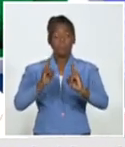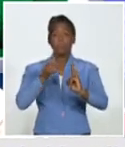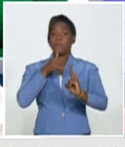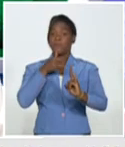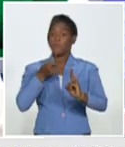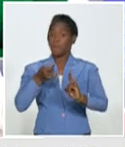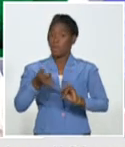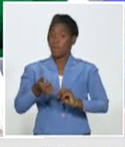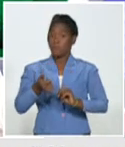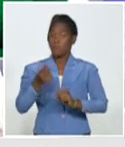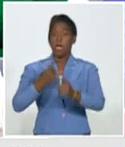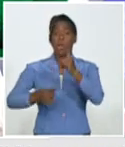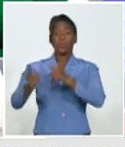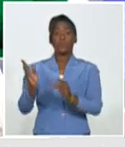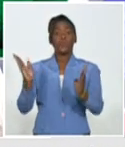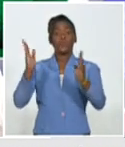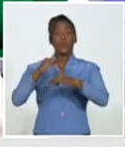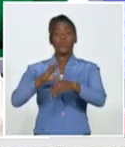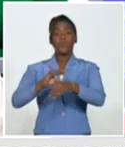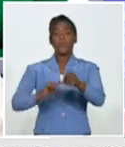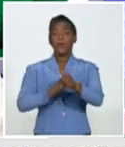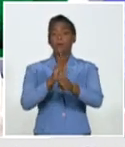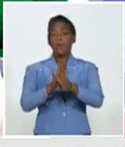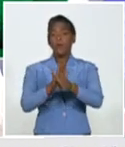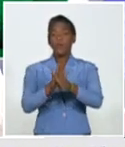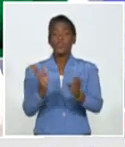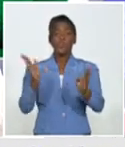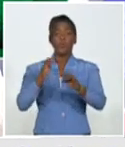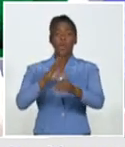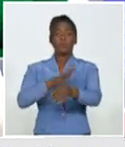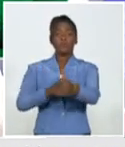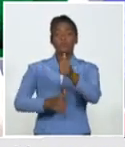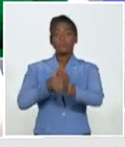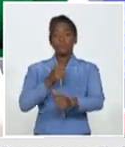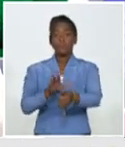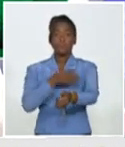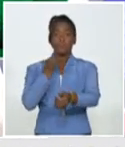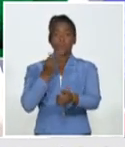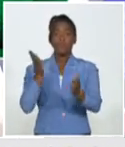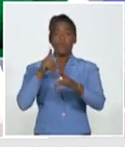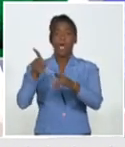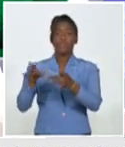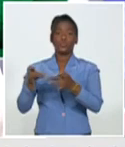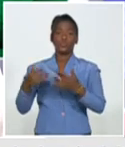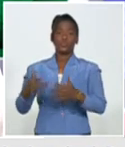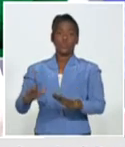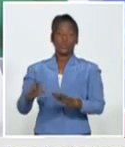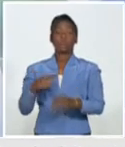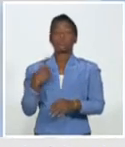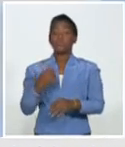han acompañado. De esta forma, Cuba, hoy con